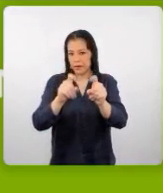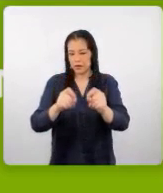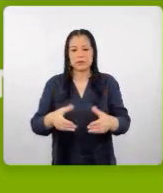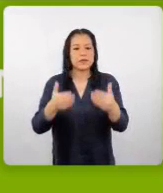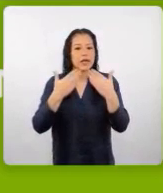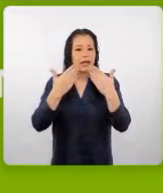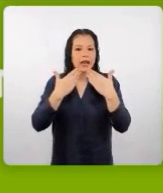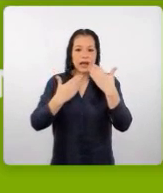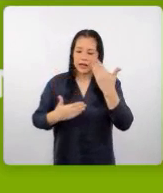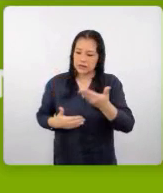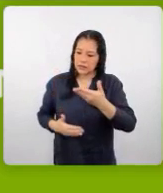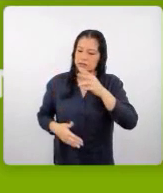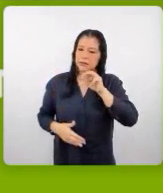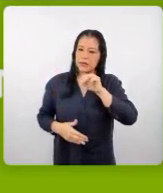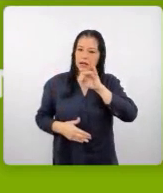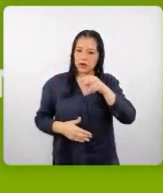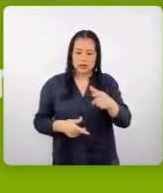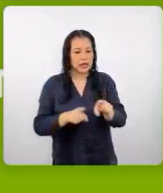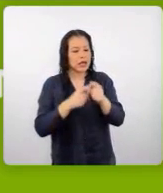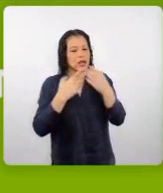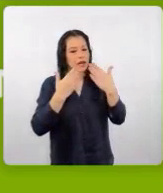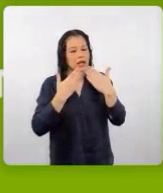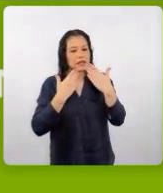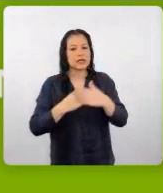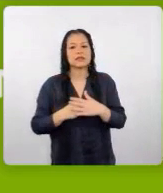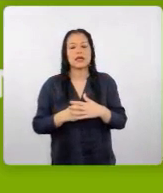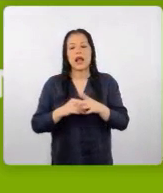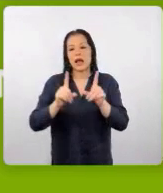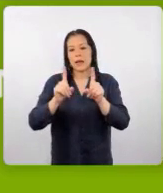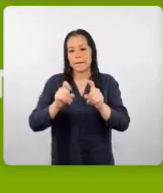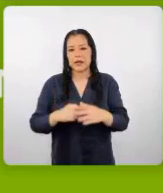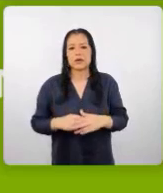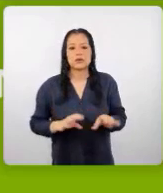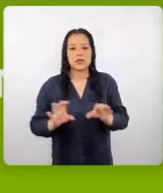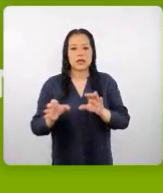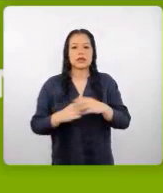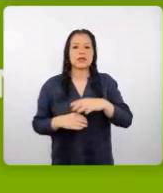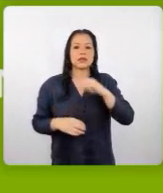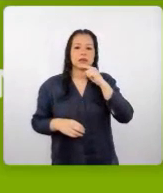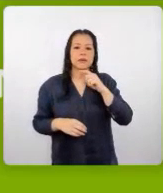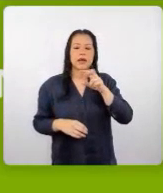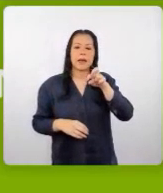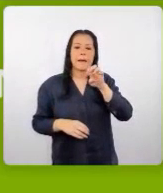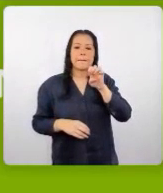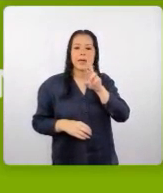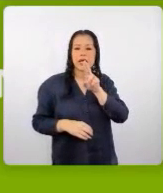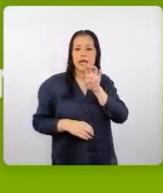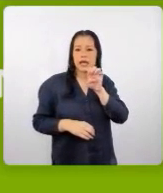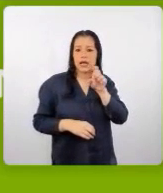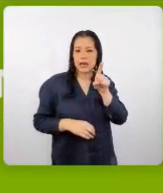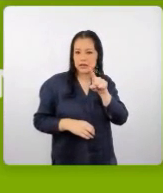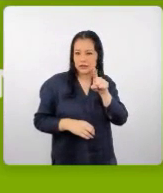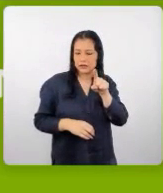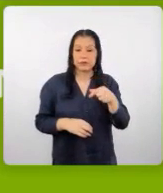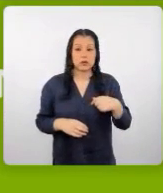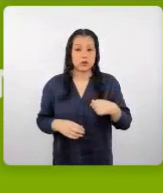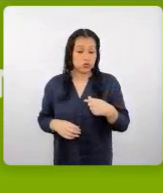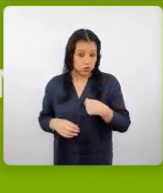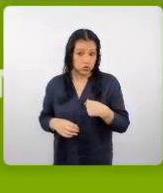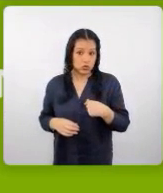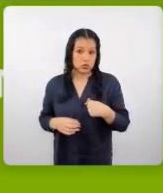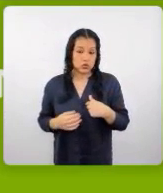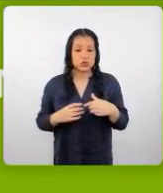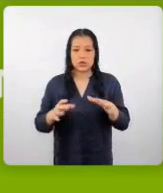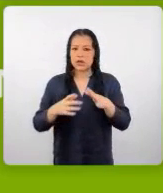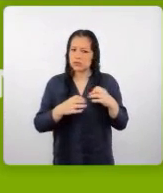Gracias, María José, y agradezco también la pregunta que nos formula la señora Pérez. En el transcurso